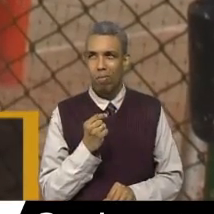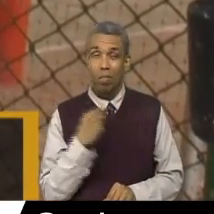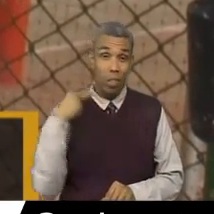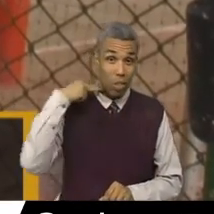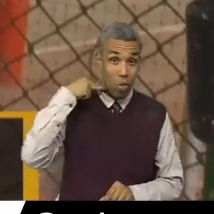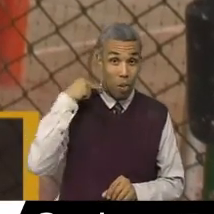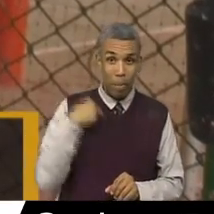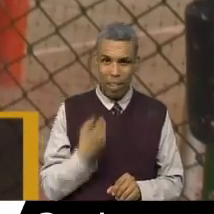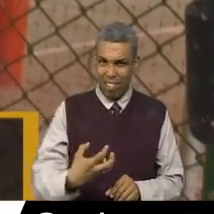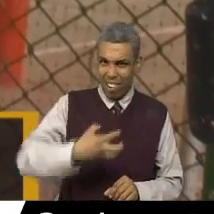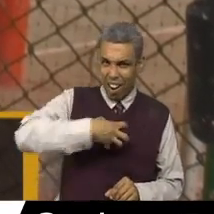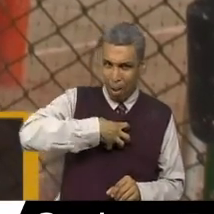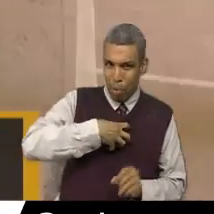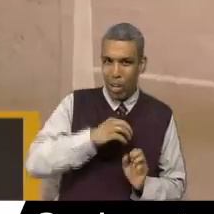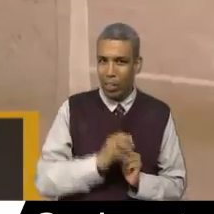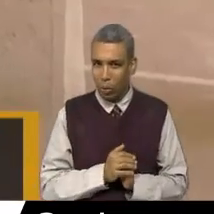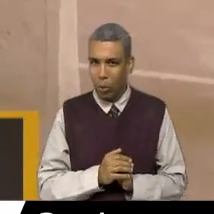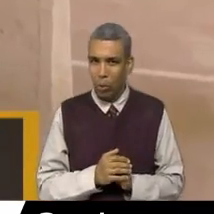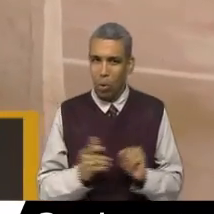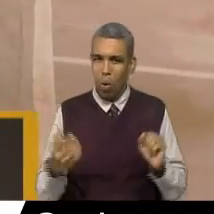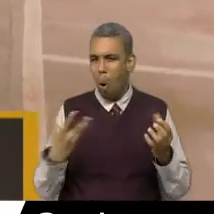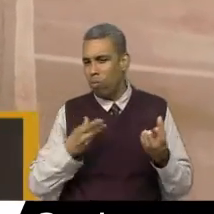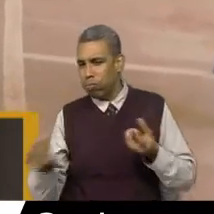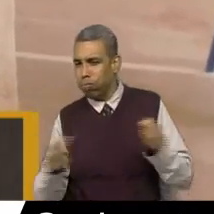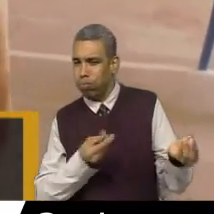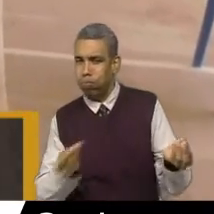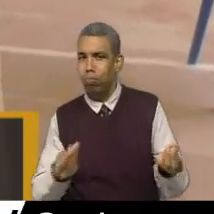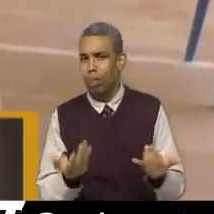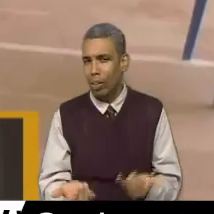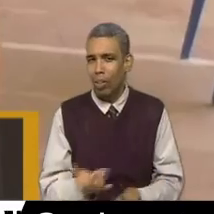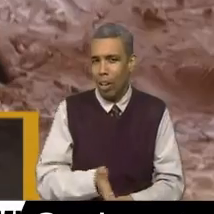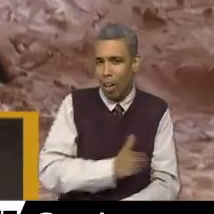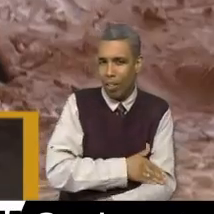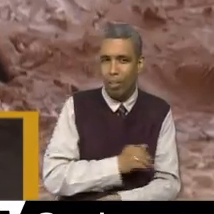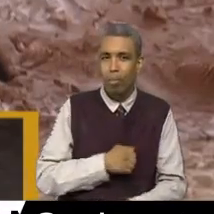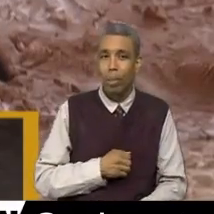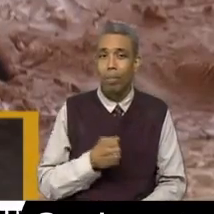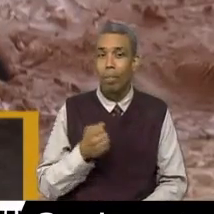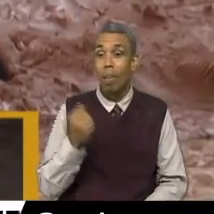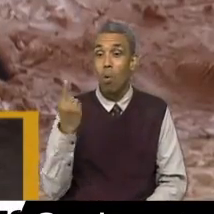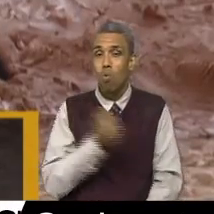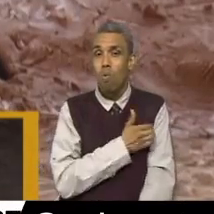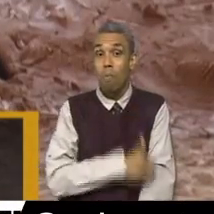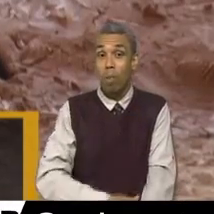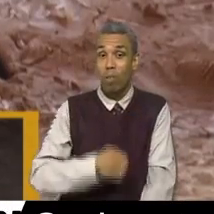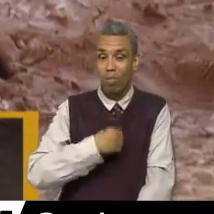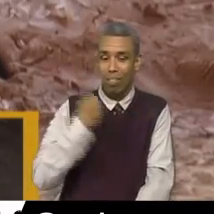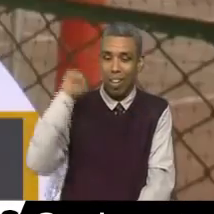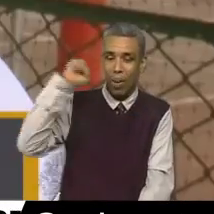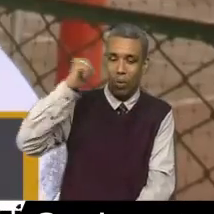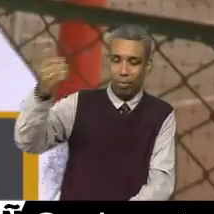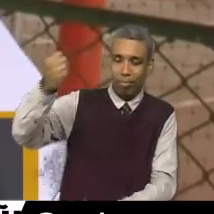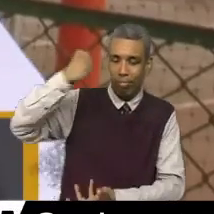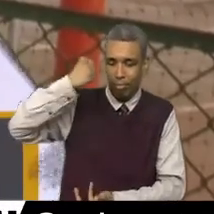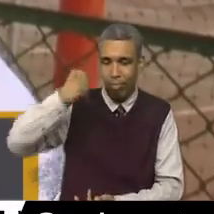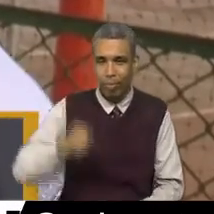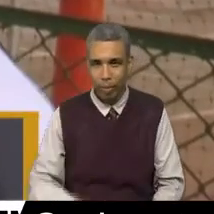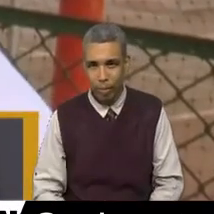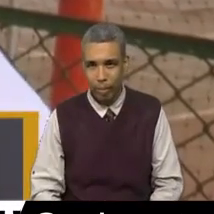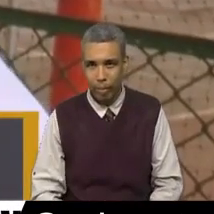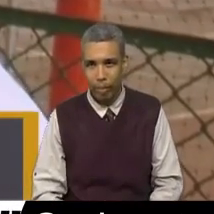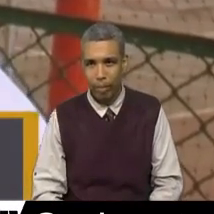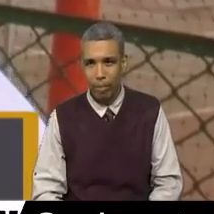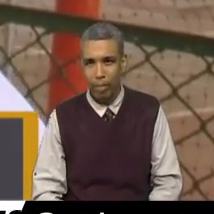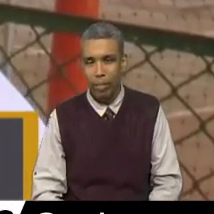un abreboca para ese evento. La premiación fue del $1,000,000 hasta los $100,000 para el cuarto lugar. Minitejo y tejo.